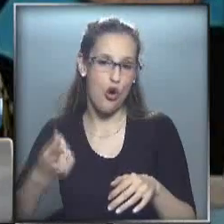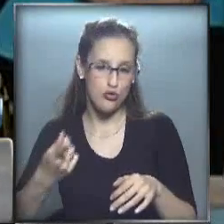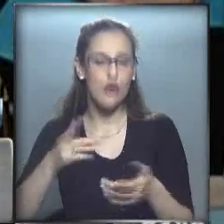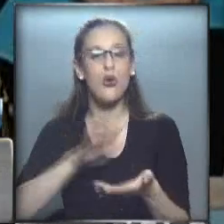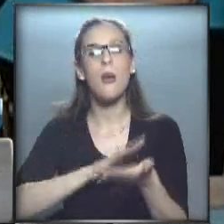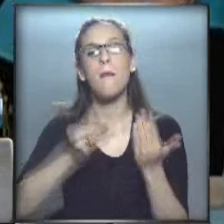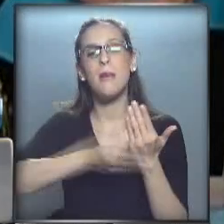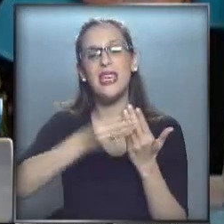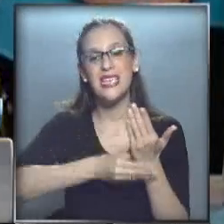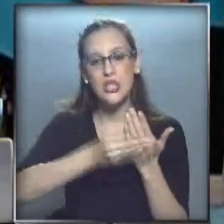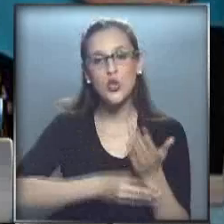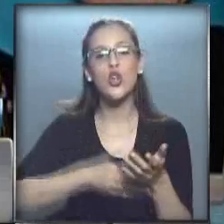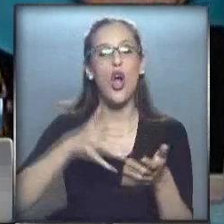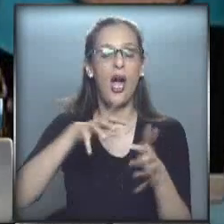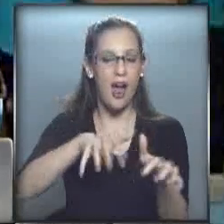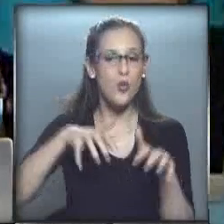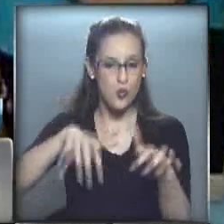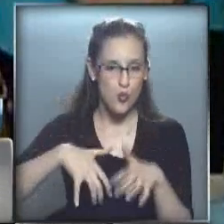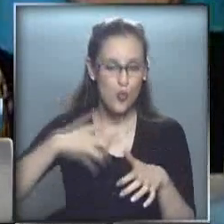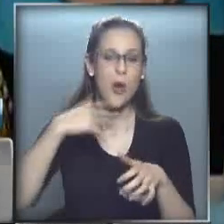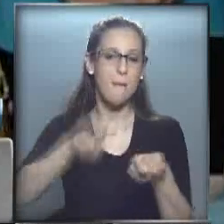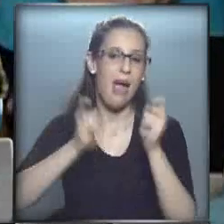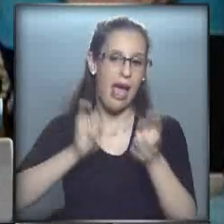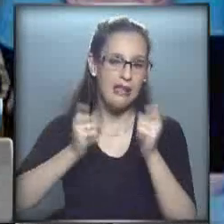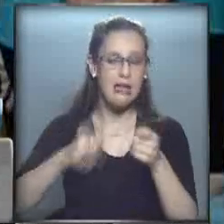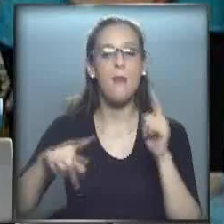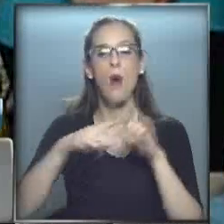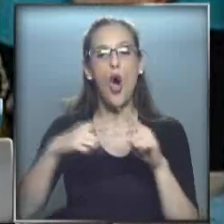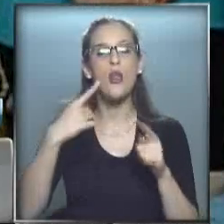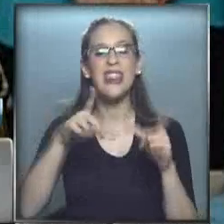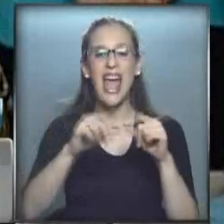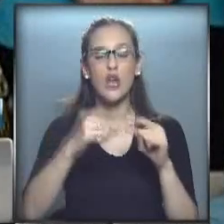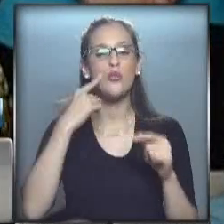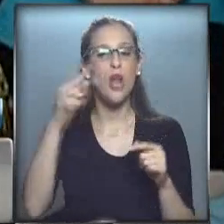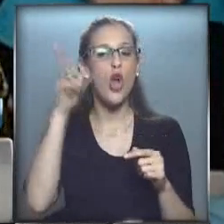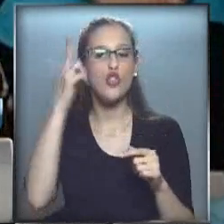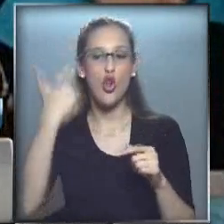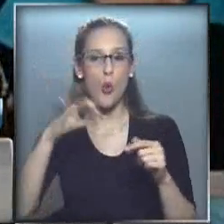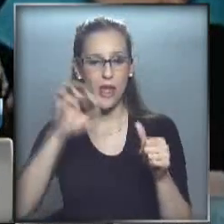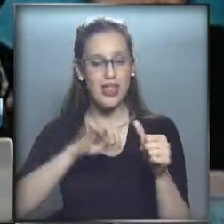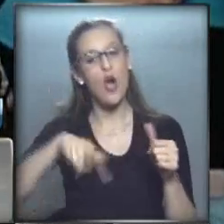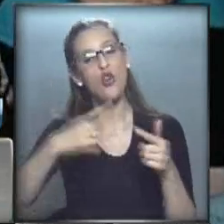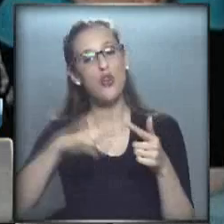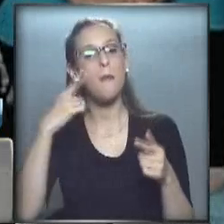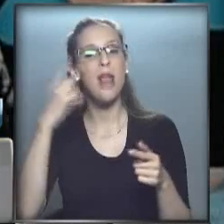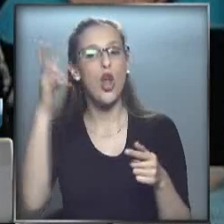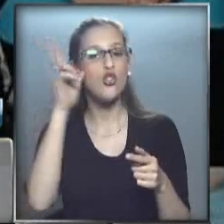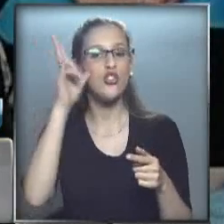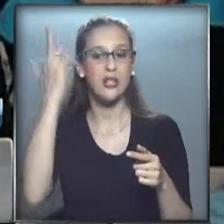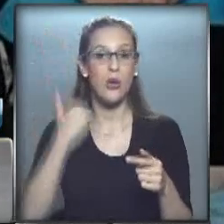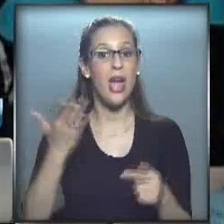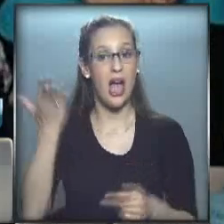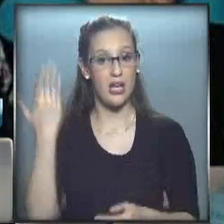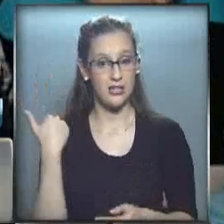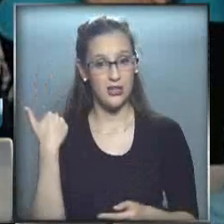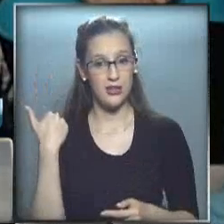Agricultura, Ganadería y Pesca, por decretos números 1890 y 1889 de fecha de ayer,